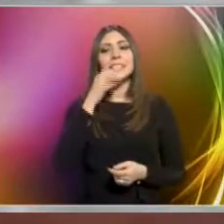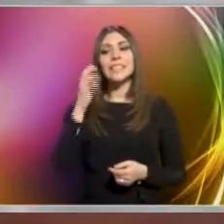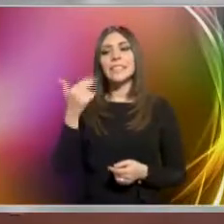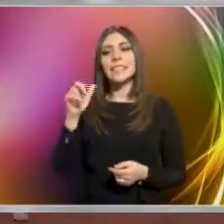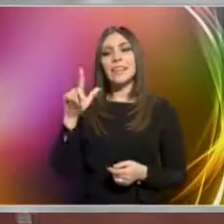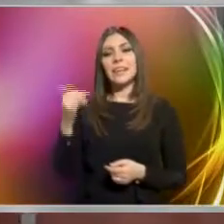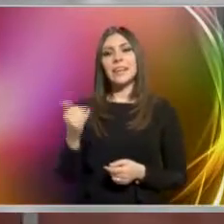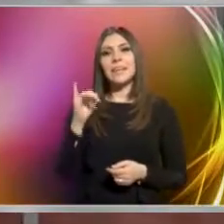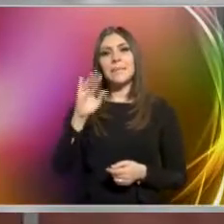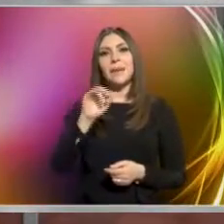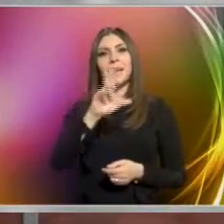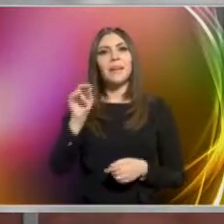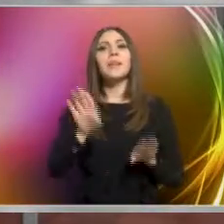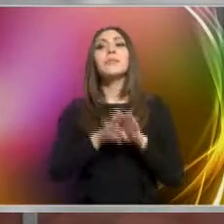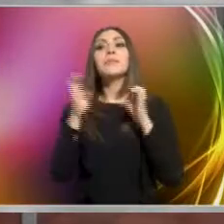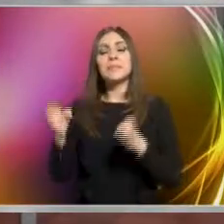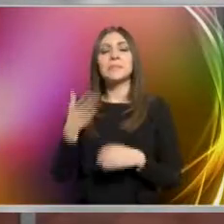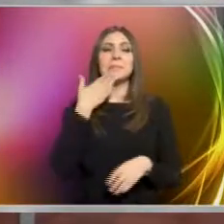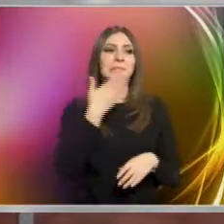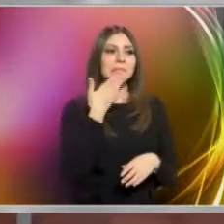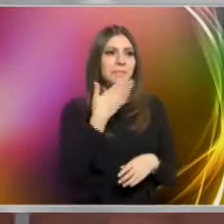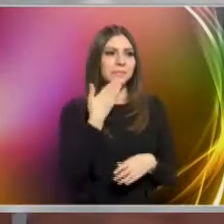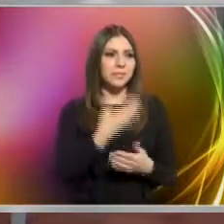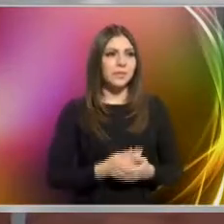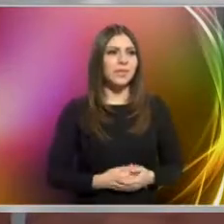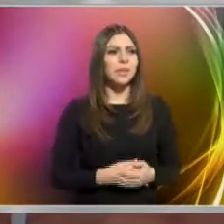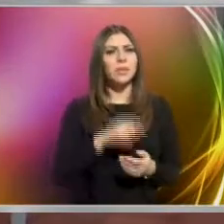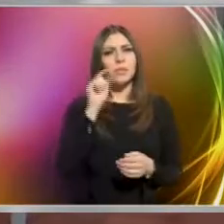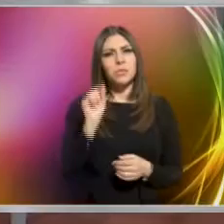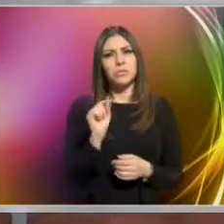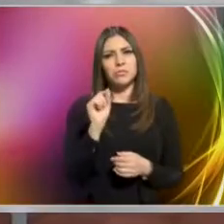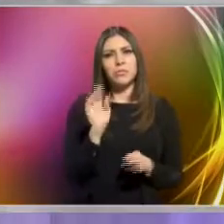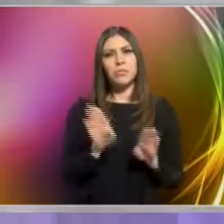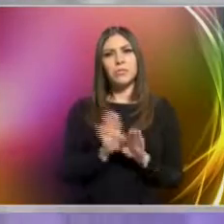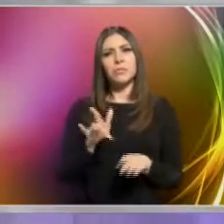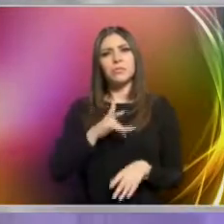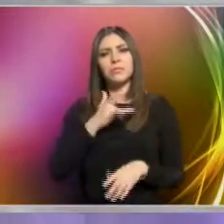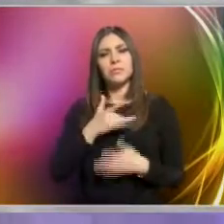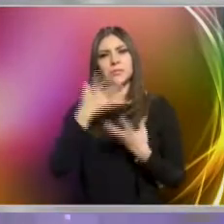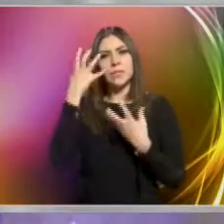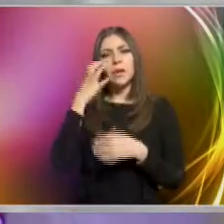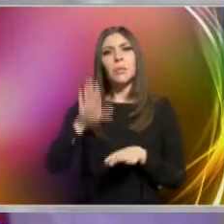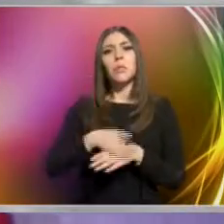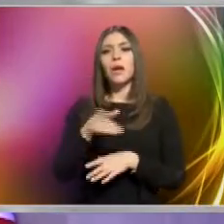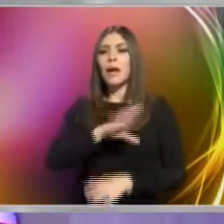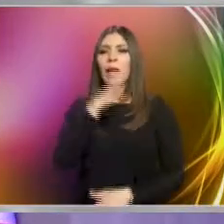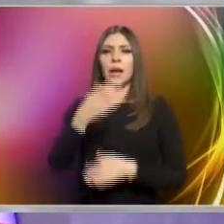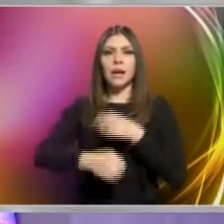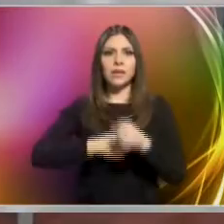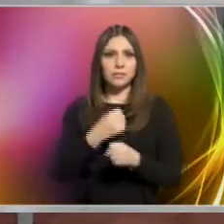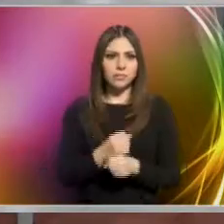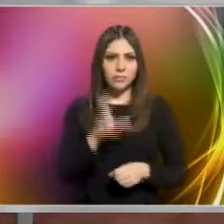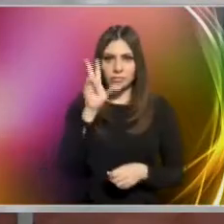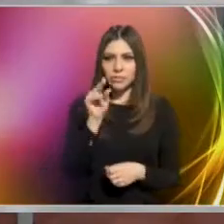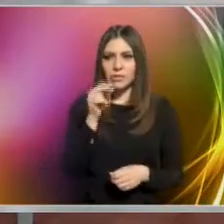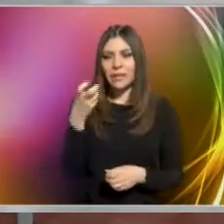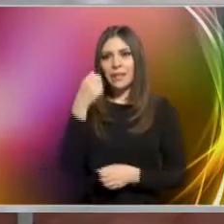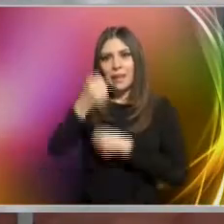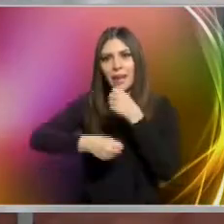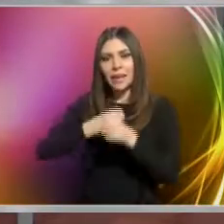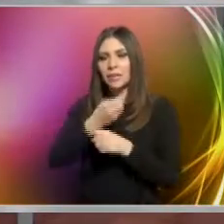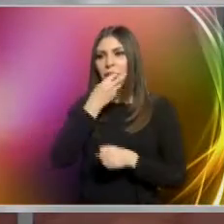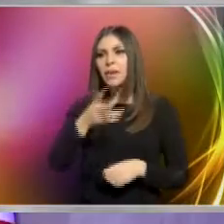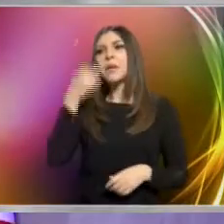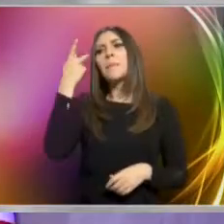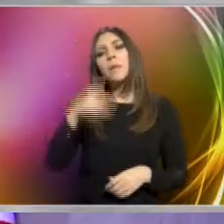Parra. ¿Cómo están? Muy bien, ¿y tú? Bien, también. Un poco nostálgico por la... ¿Por Se qué acaba así? el Ya año. sé. No, pero sí fue un año maravilloso. Sí,